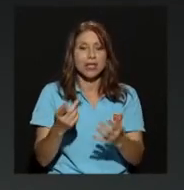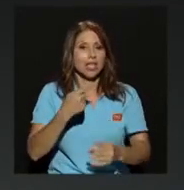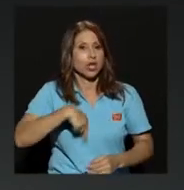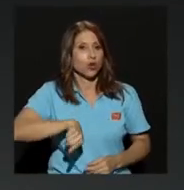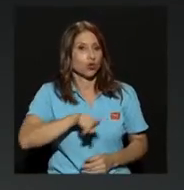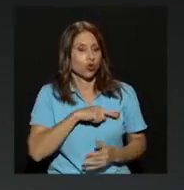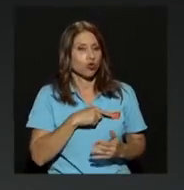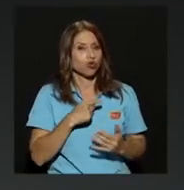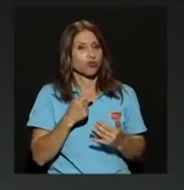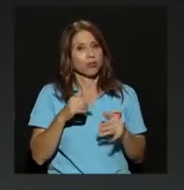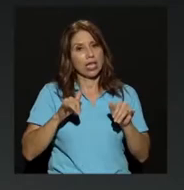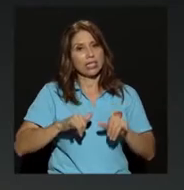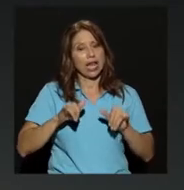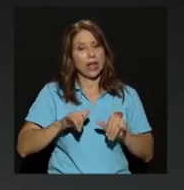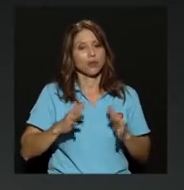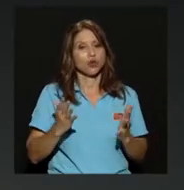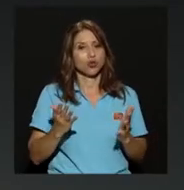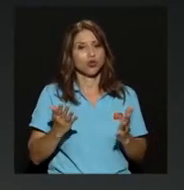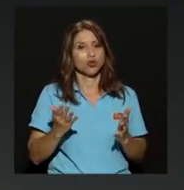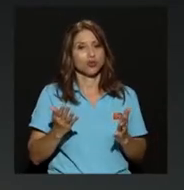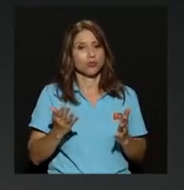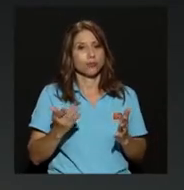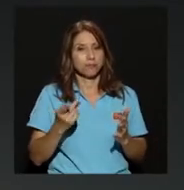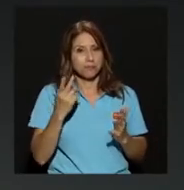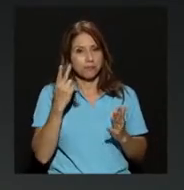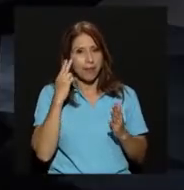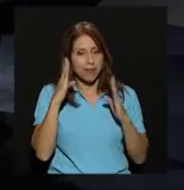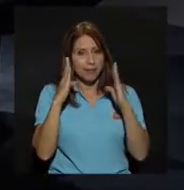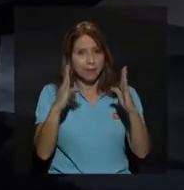nosotros estaremos ojo avisor.